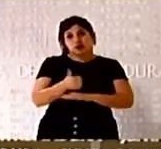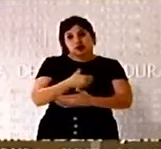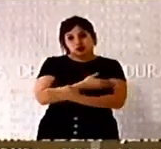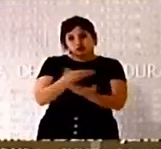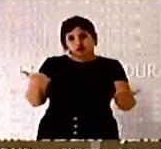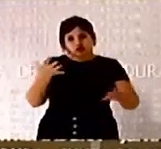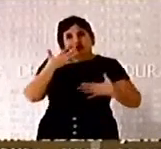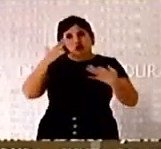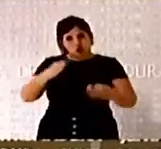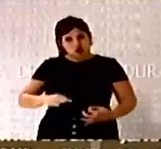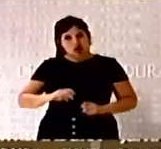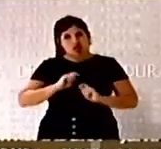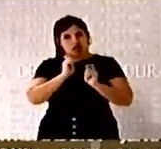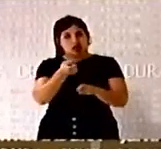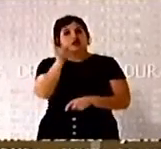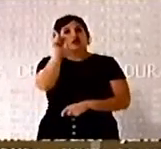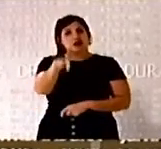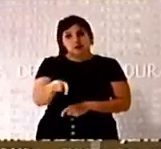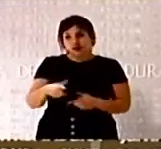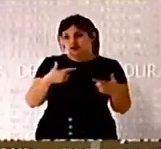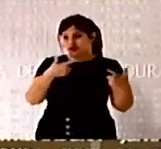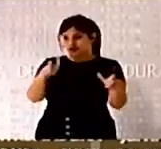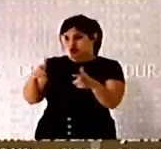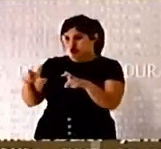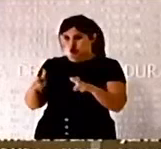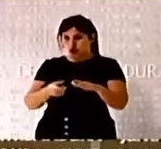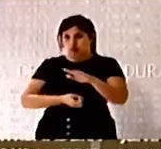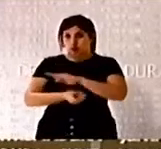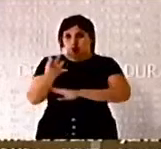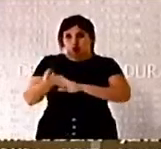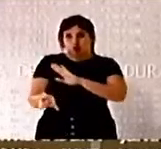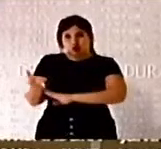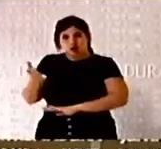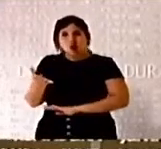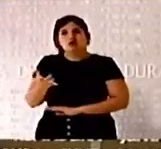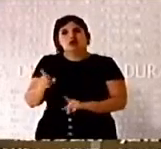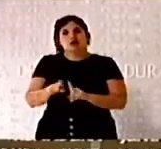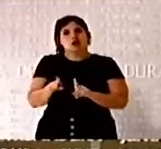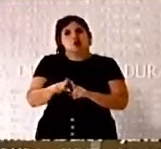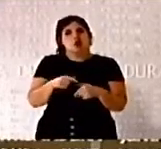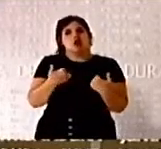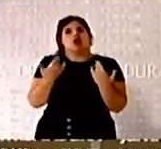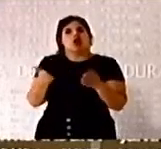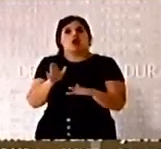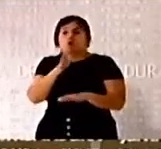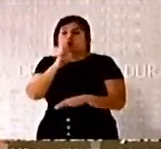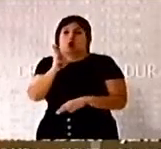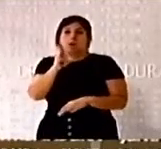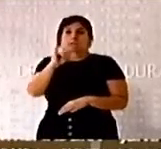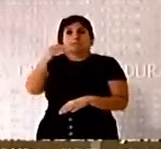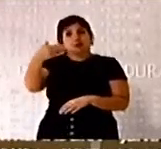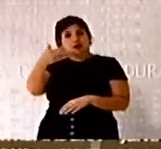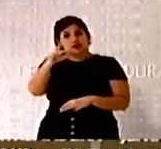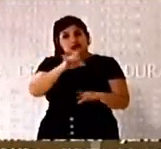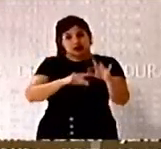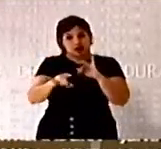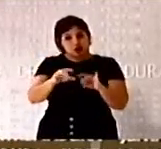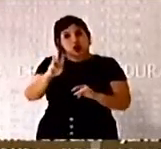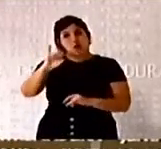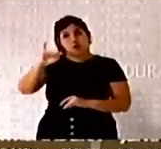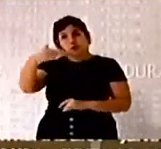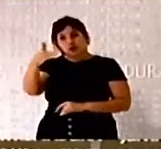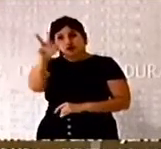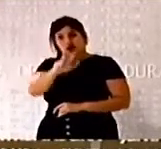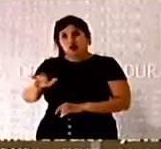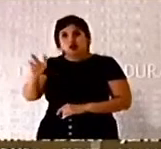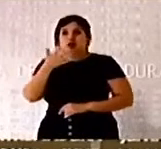a determinados sectores productivos que aportan mucho al PIB regional y al PIB nacional. Estoy hablando del sector